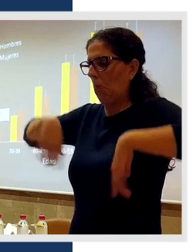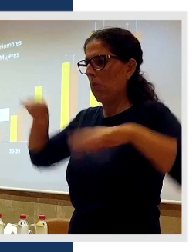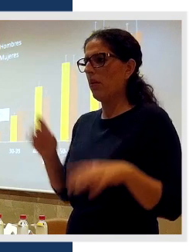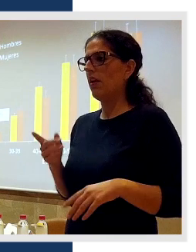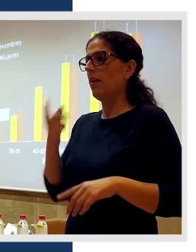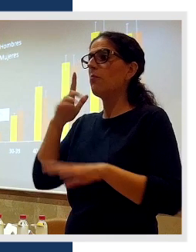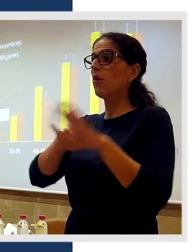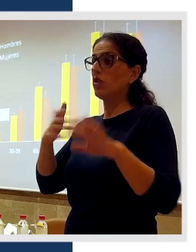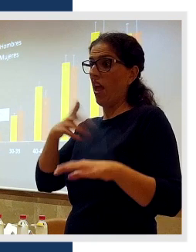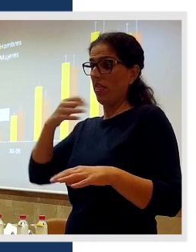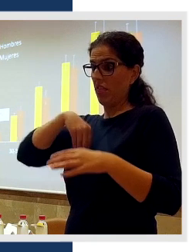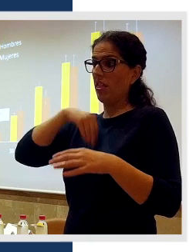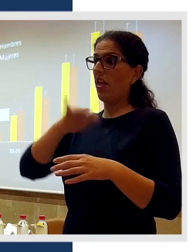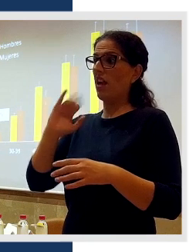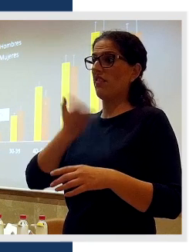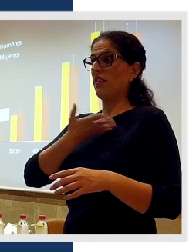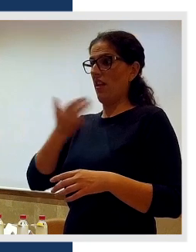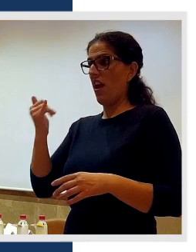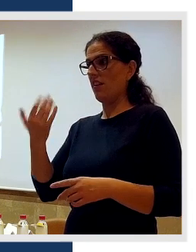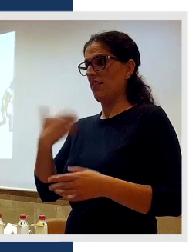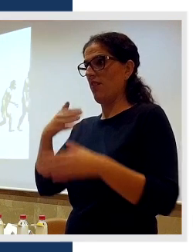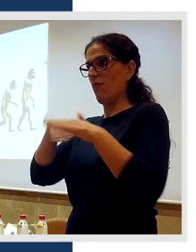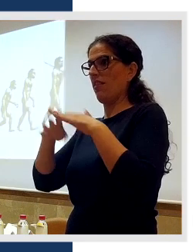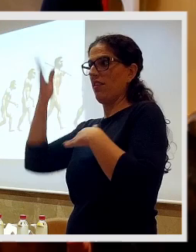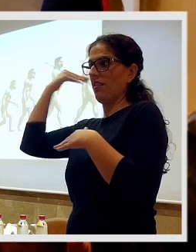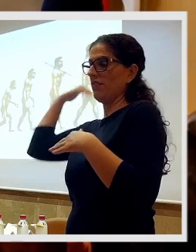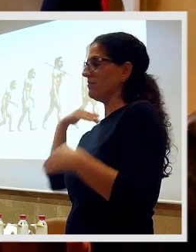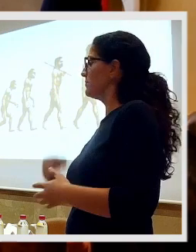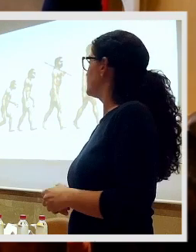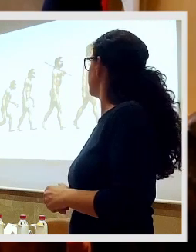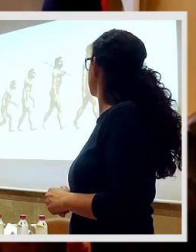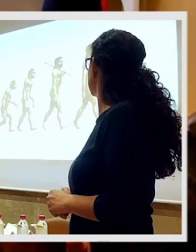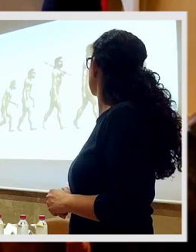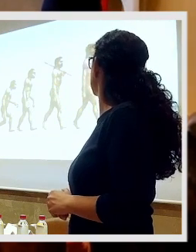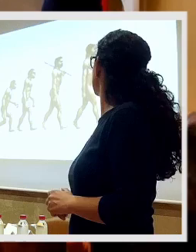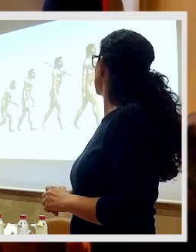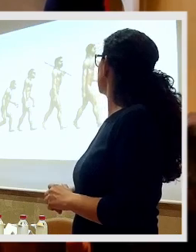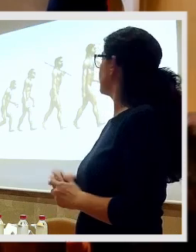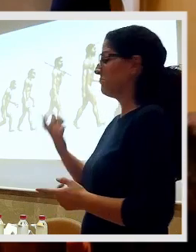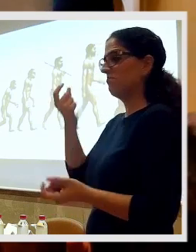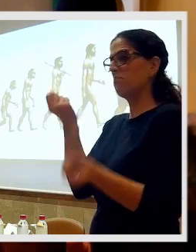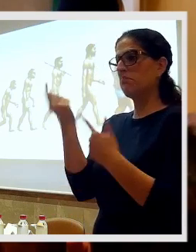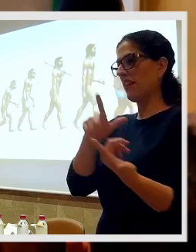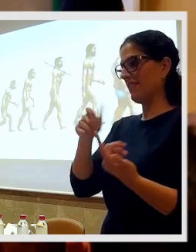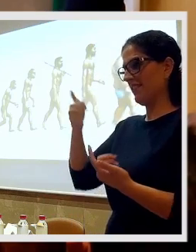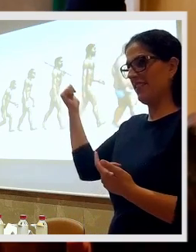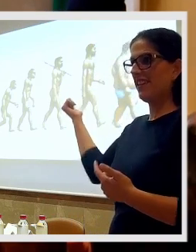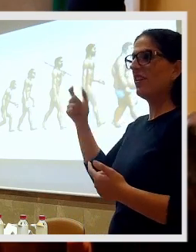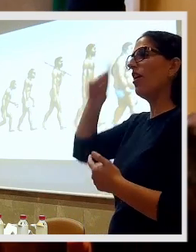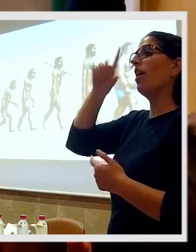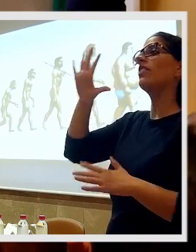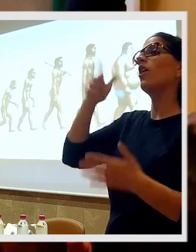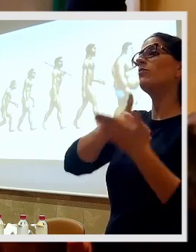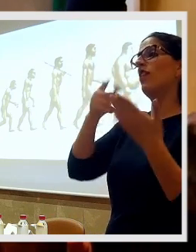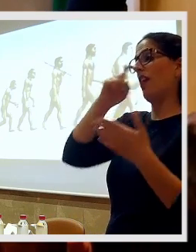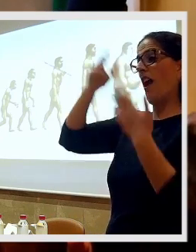padece un síndrome metabólico con todas sus consecuencias. En definitiva, es algo parecido a eso. En 5 millones de años hemos